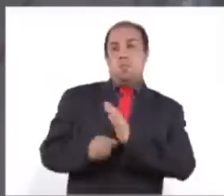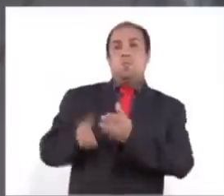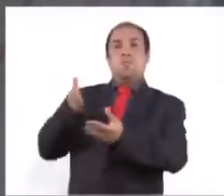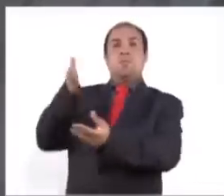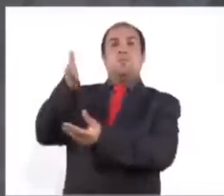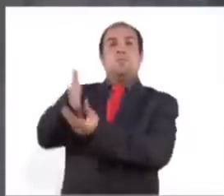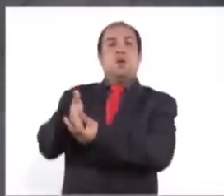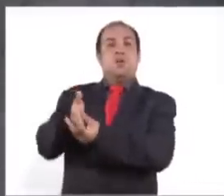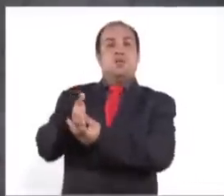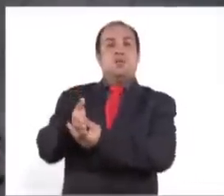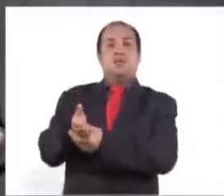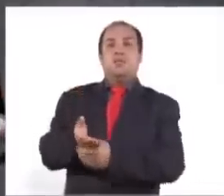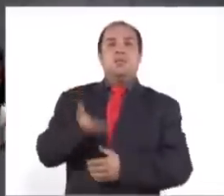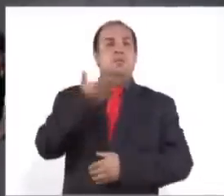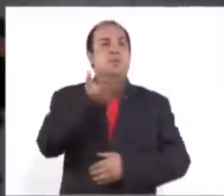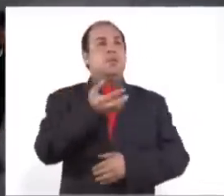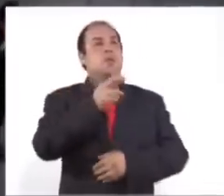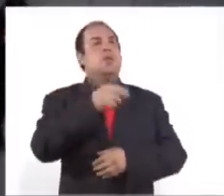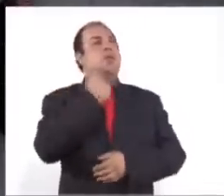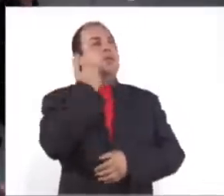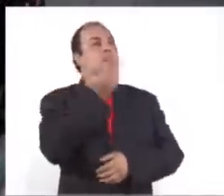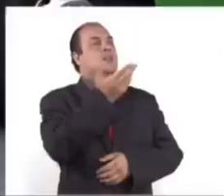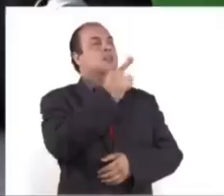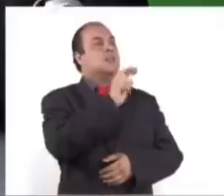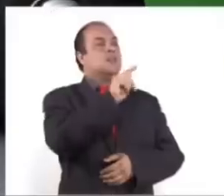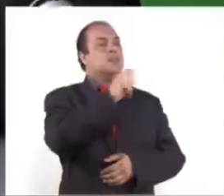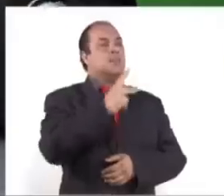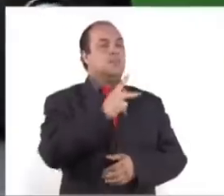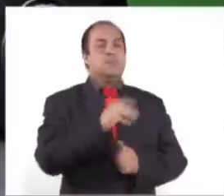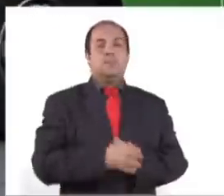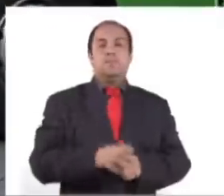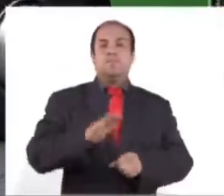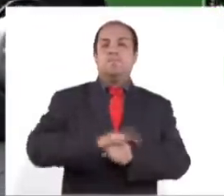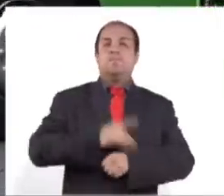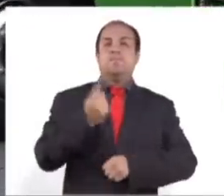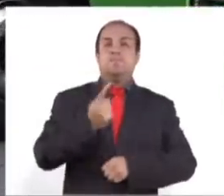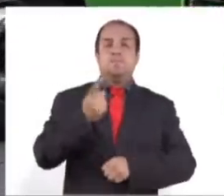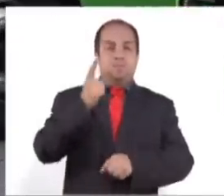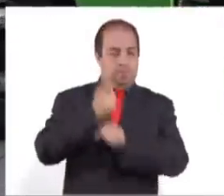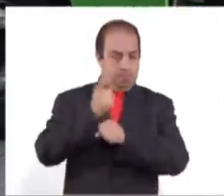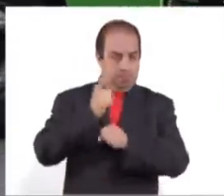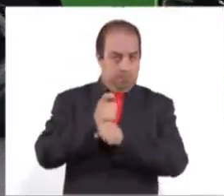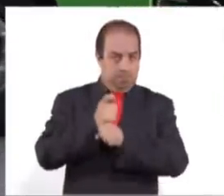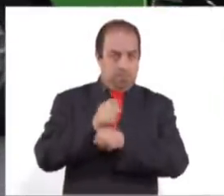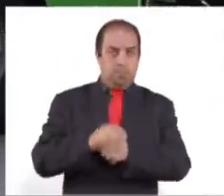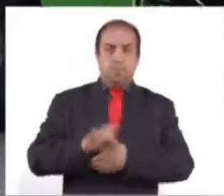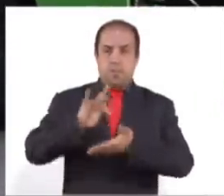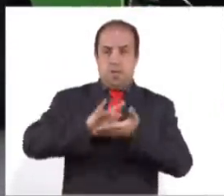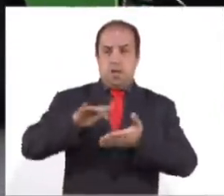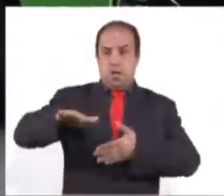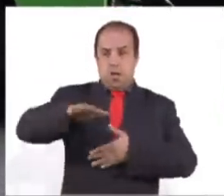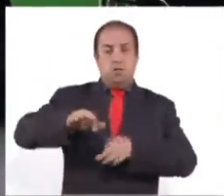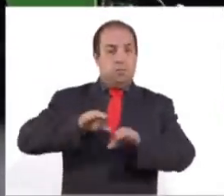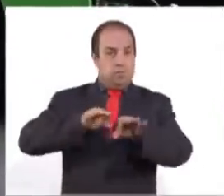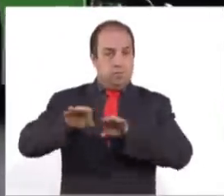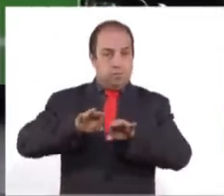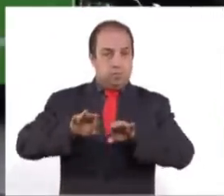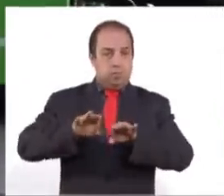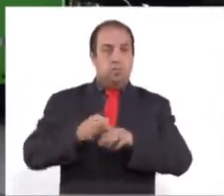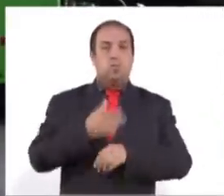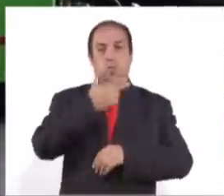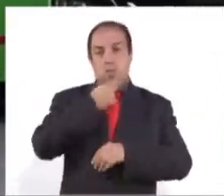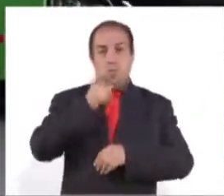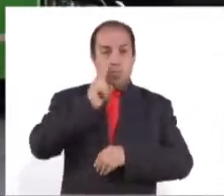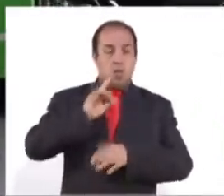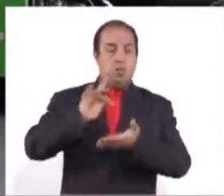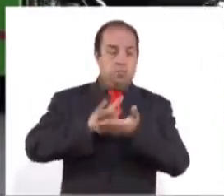piden, queremos RTP. Porque primero, pues agradecerles a los trabajadores, a todas y todos los